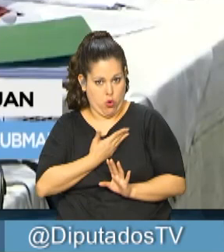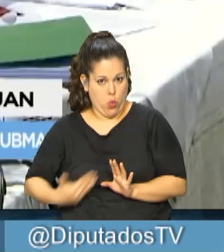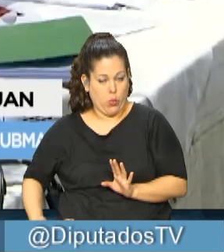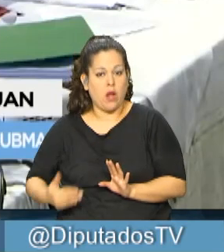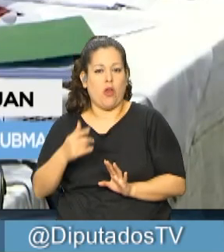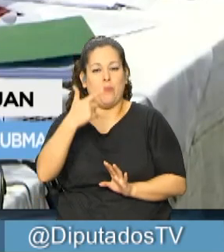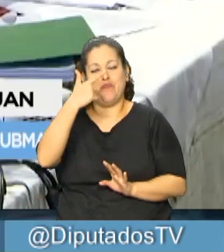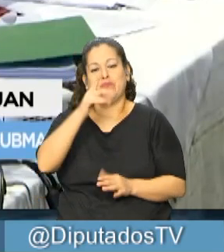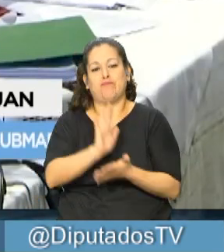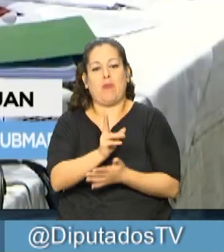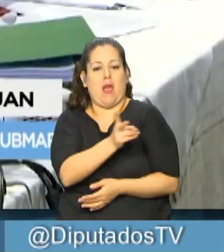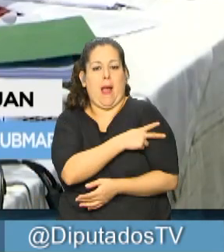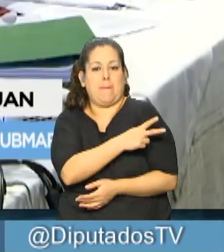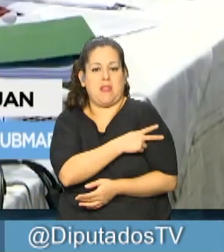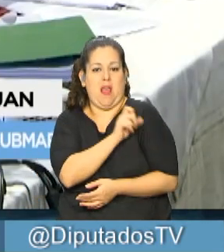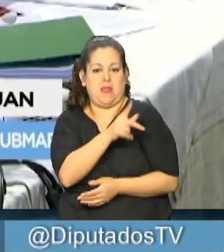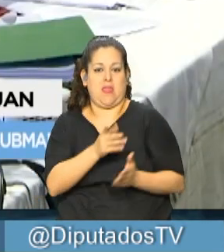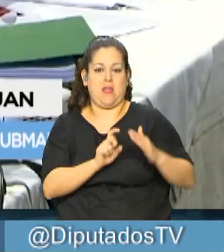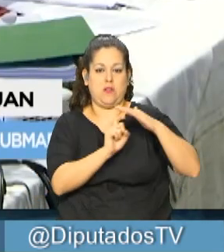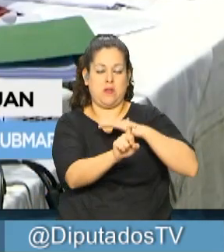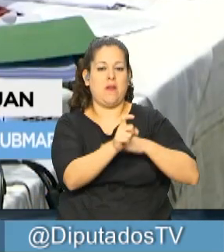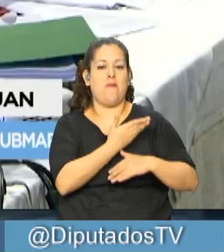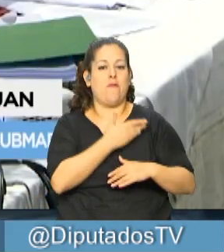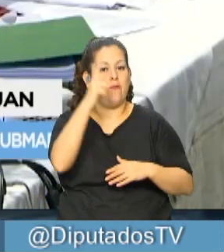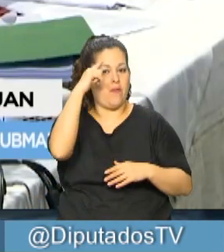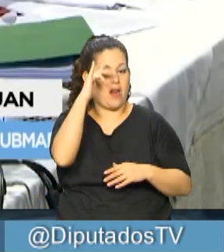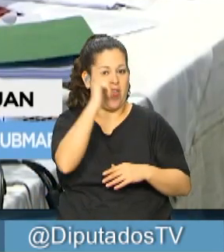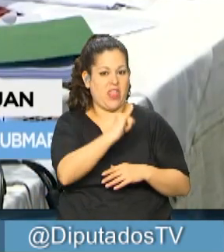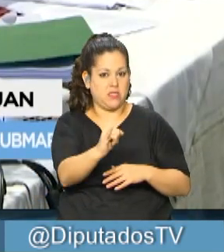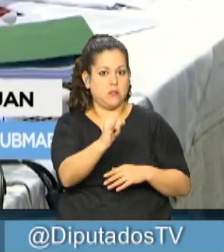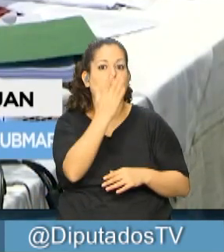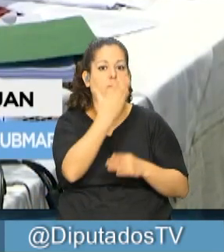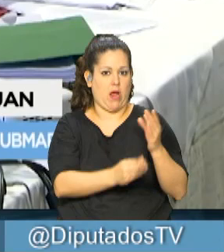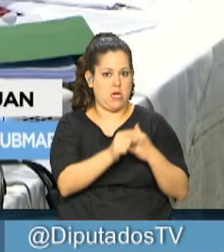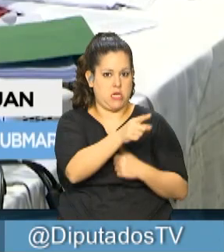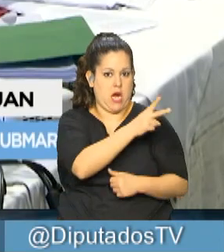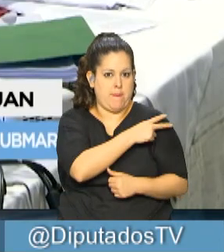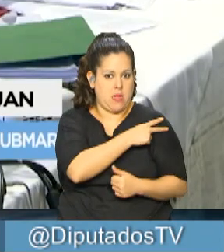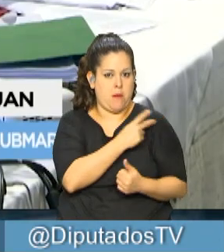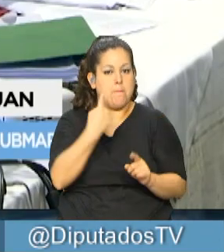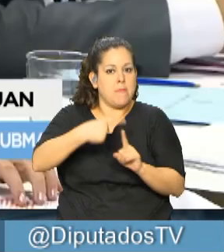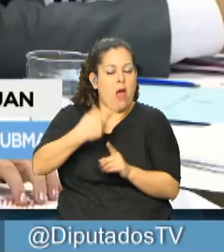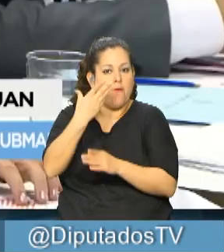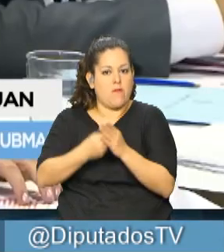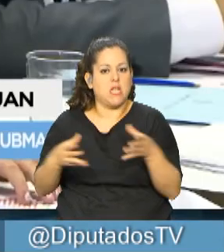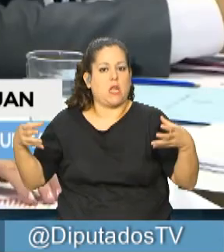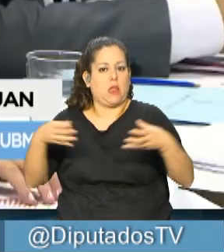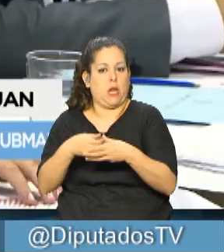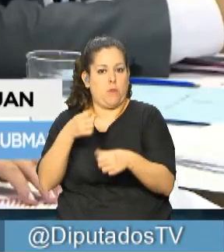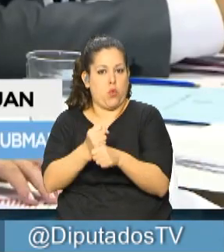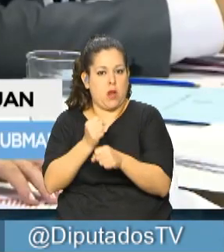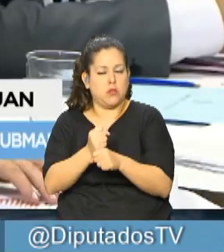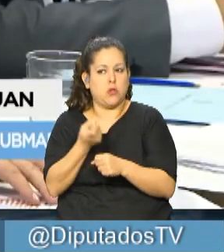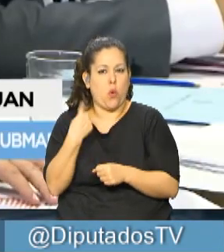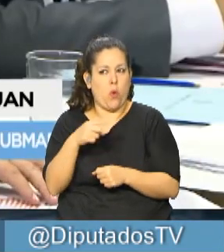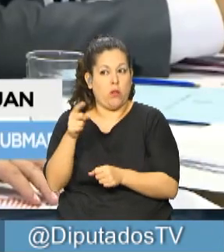capitán del submarino, el capitán Fernández, y de la tripulación. Cuando percibimos que iba a ir por